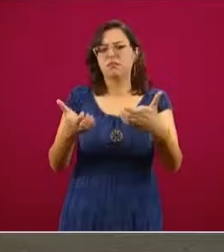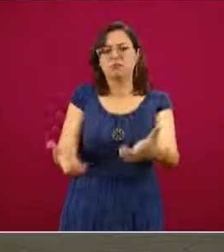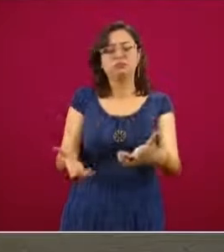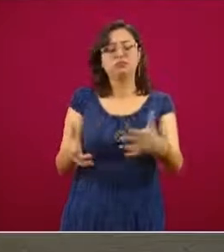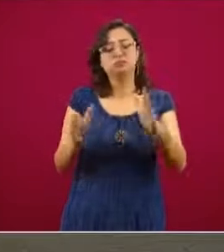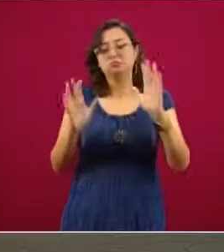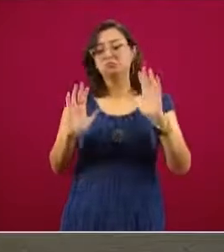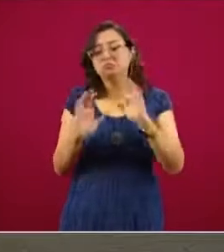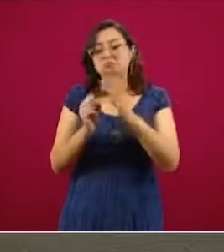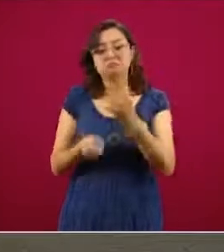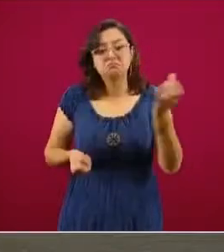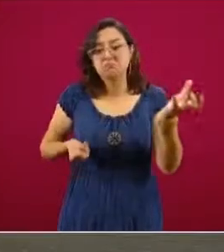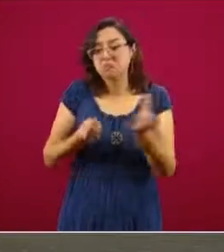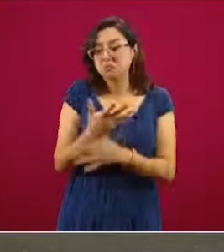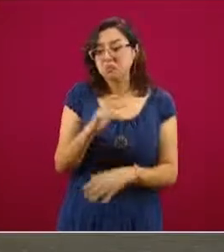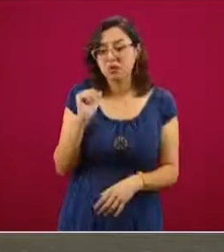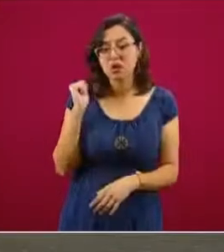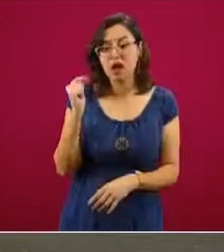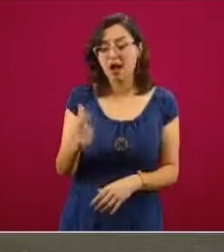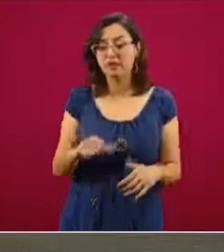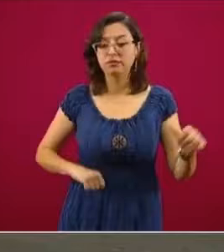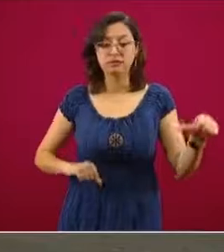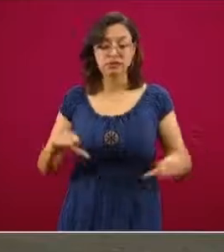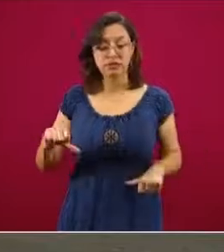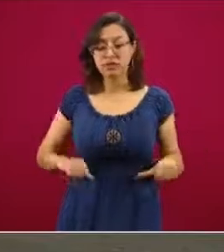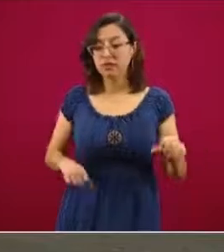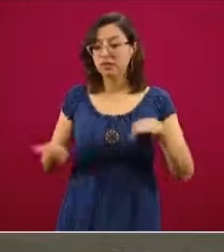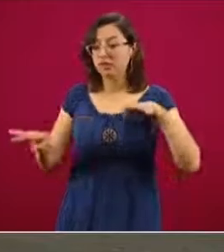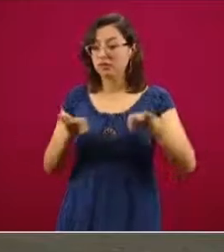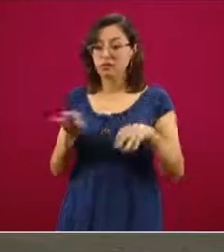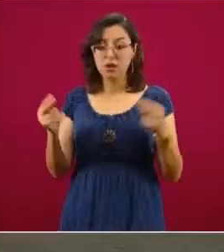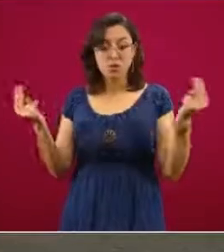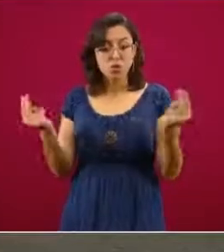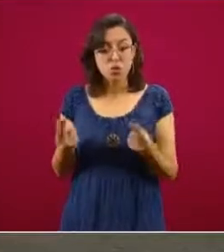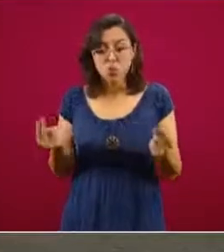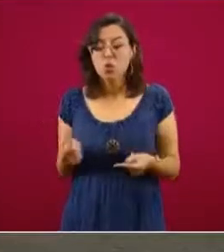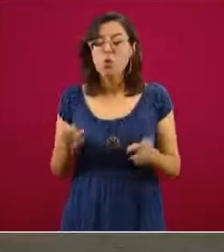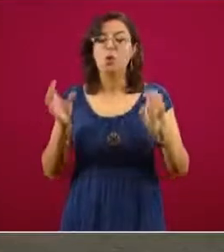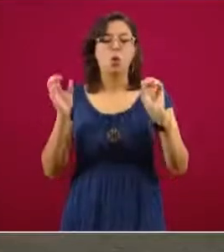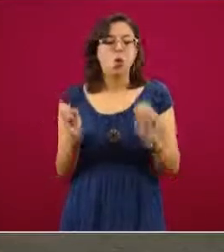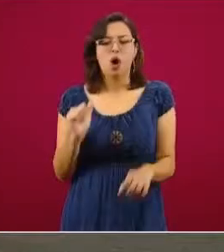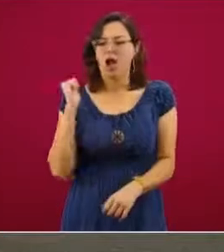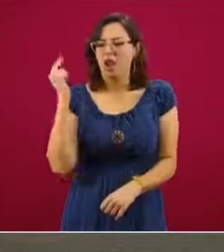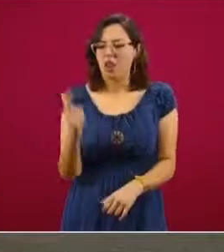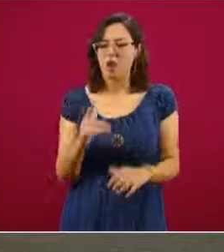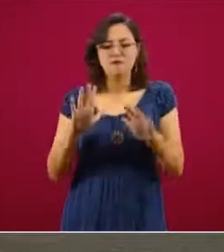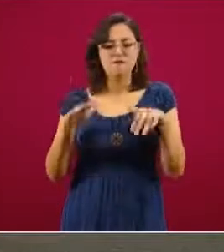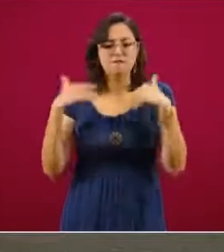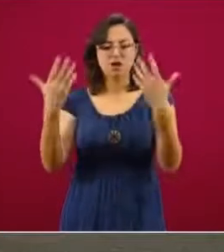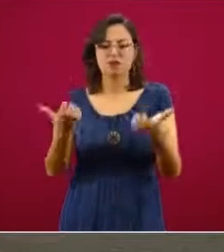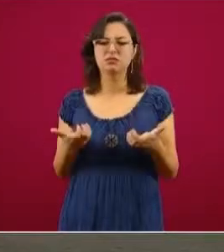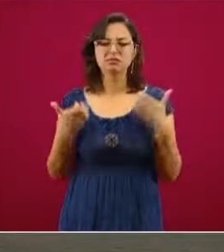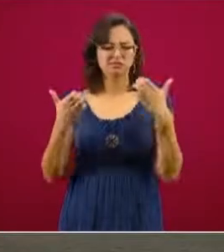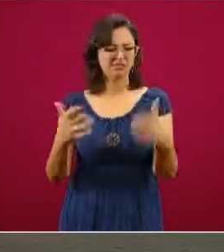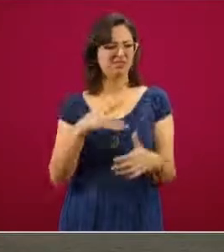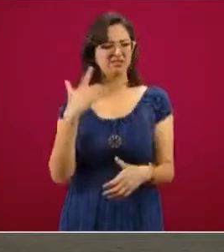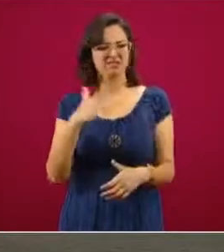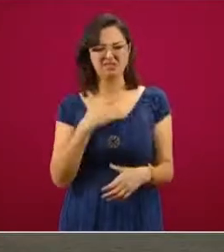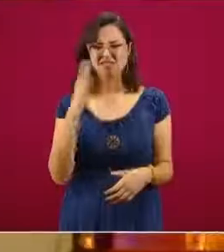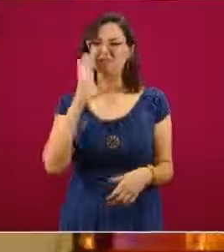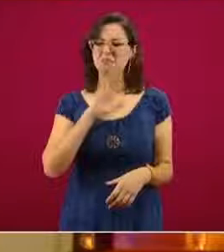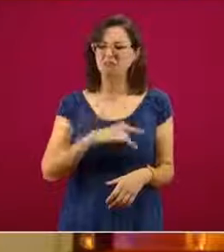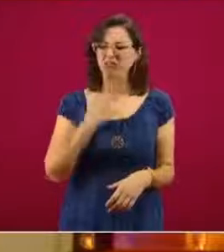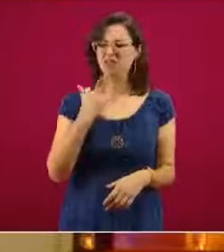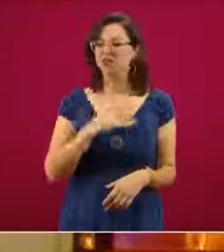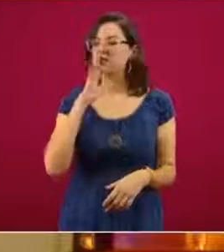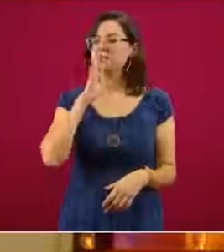pues salió a hacer alguna actividad esencial o por cualquier razón está en la vía pública y comienza a sentirse mal. Es el